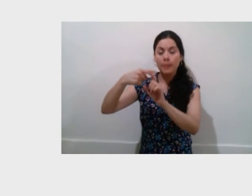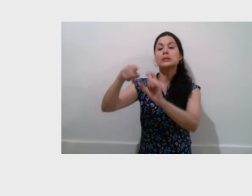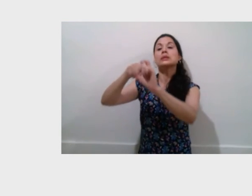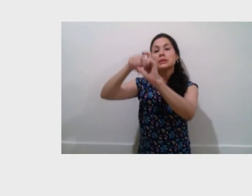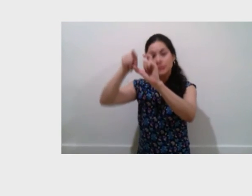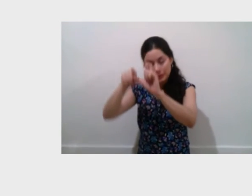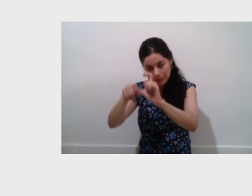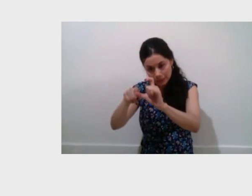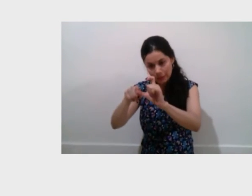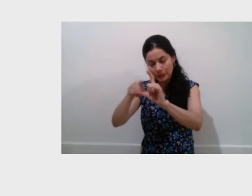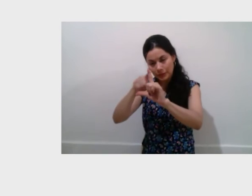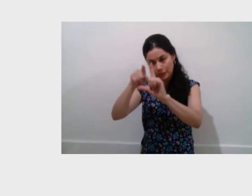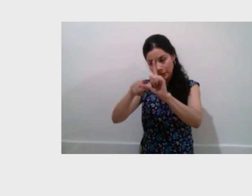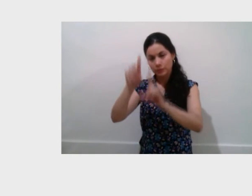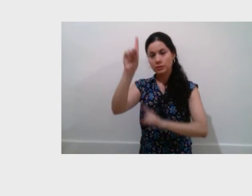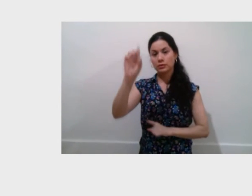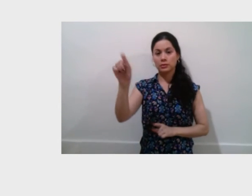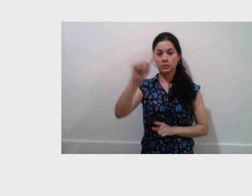ángulo de desfase.